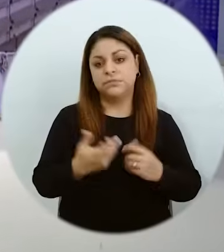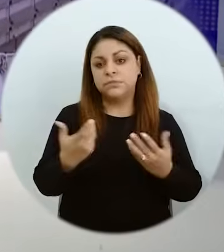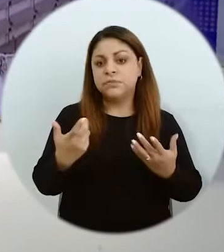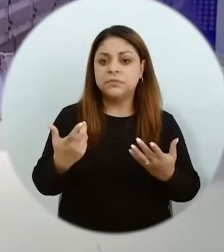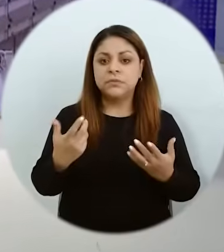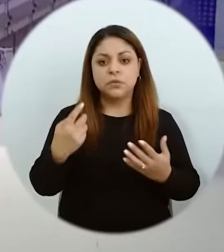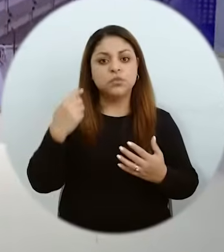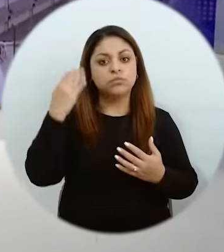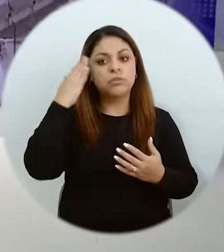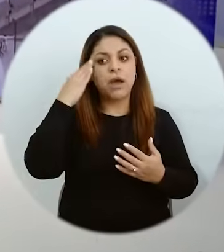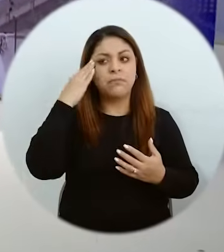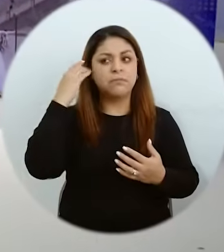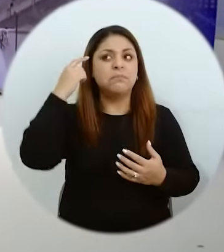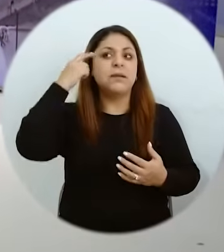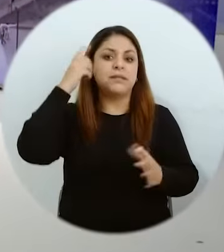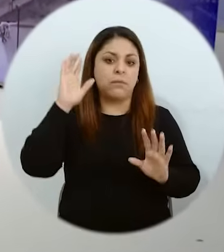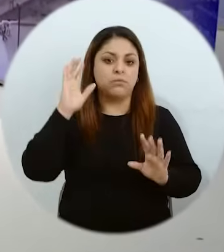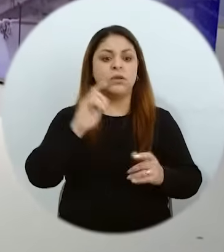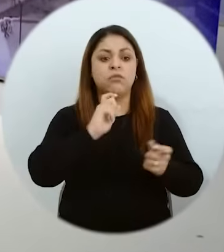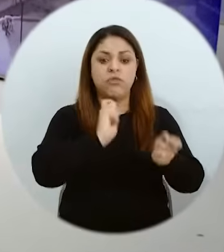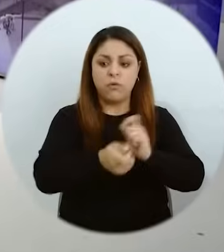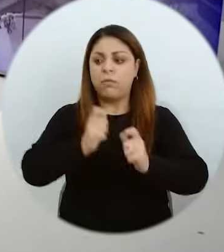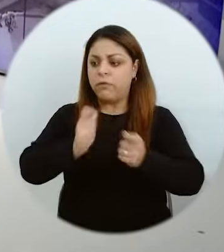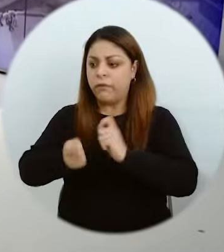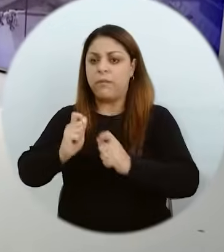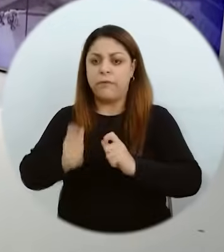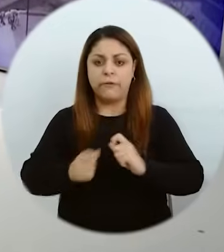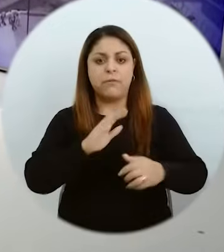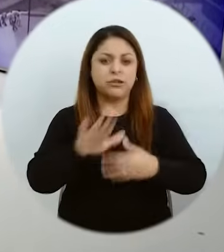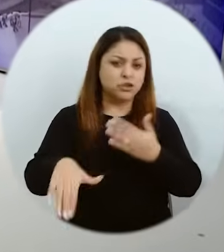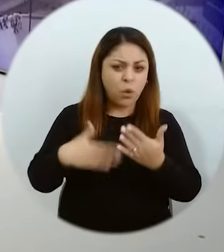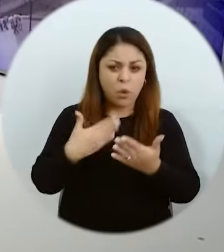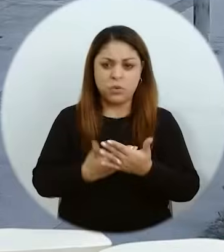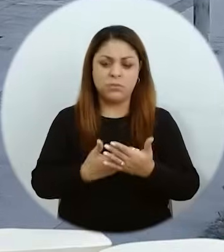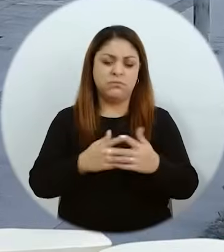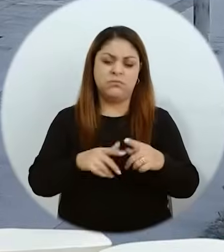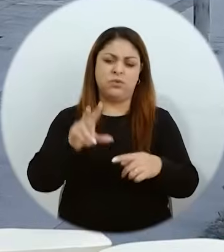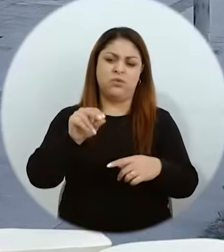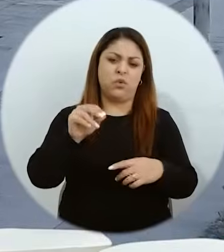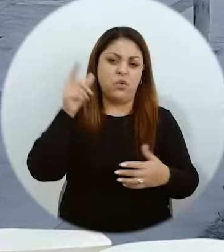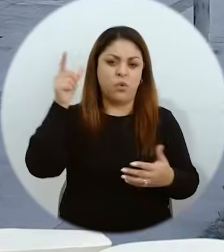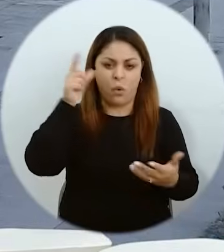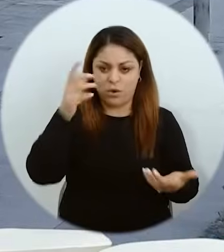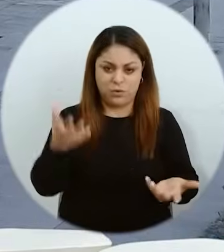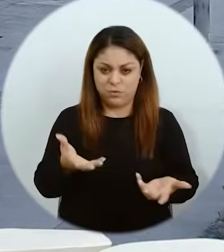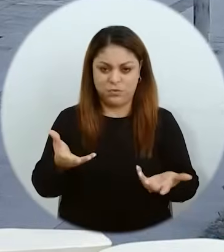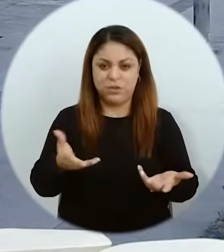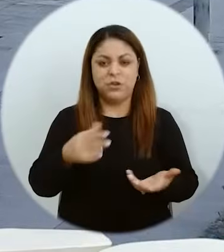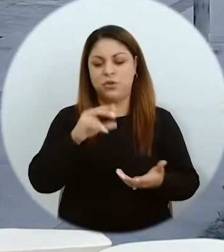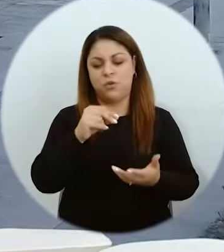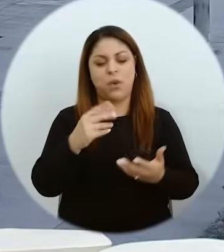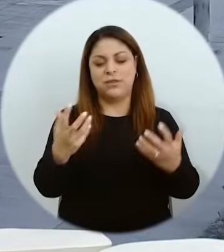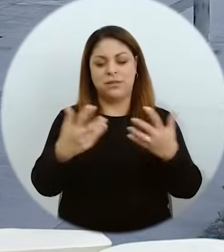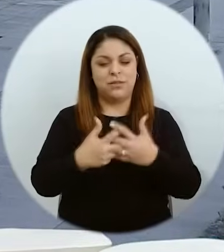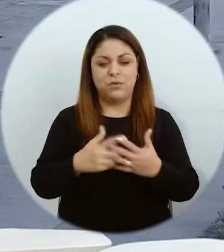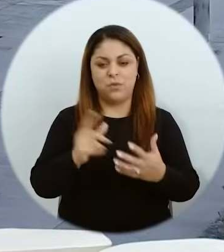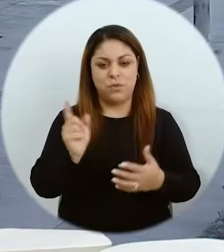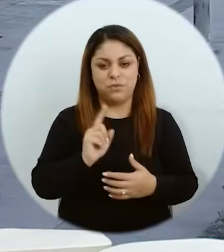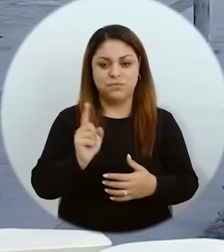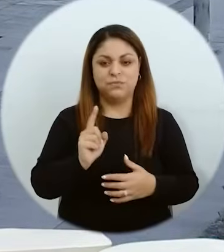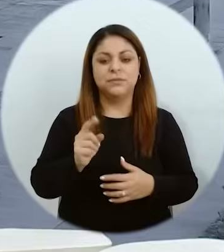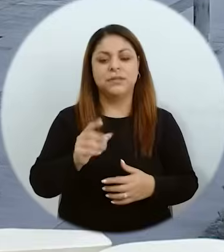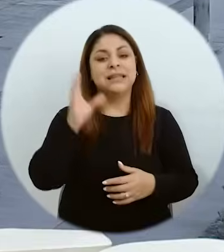reformas, a veces podemos entrar en la lógica que hay que reformarlo todo. Y eso institucionalmente no es lógico ni es